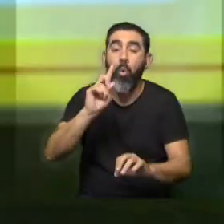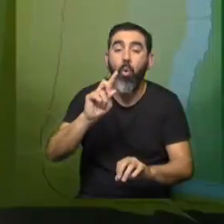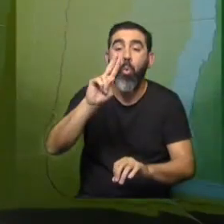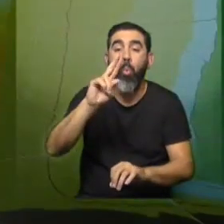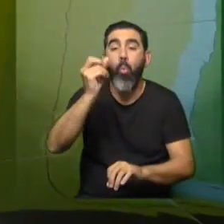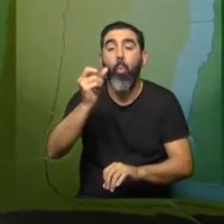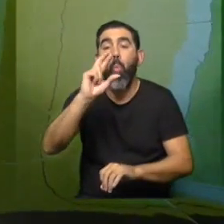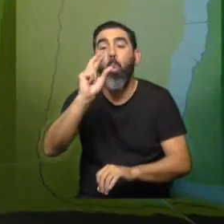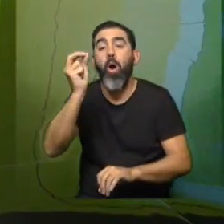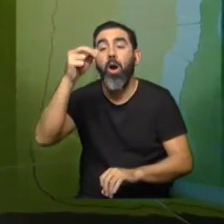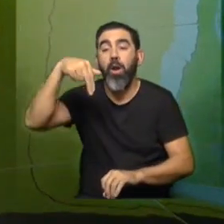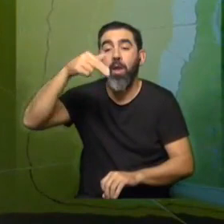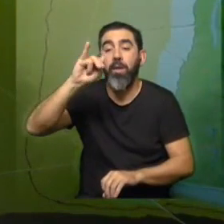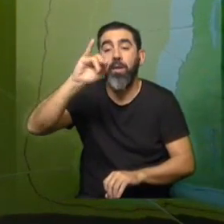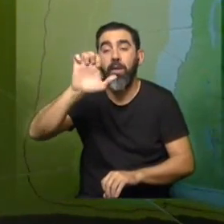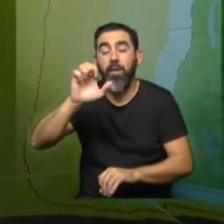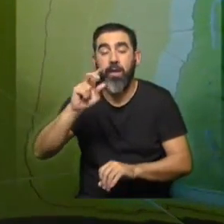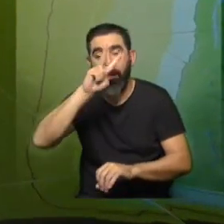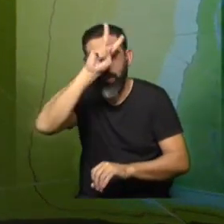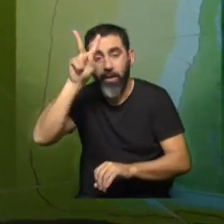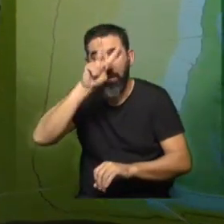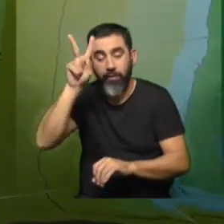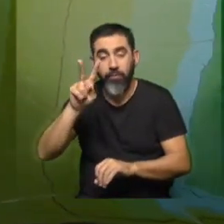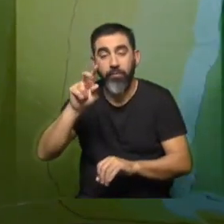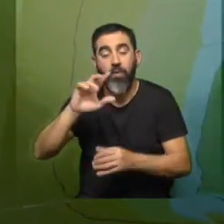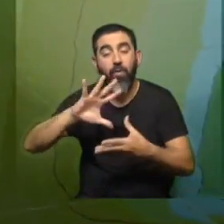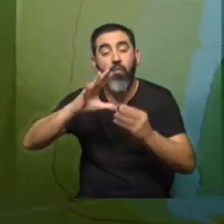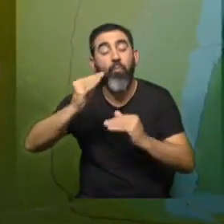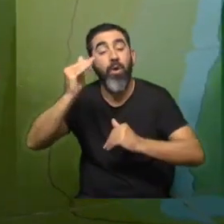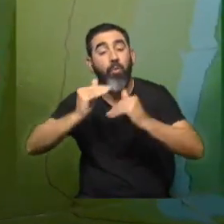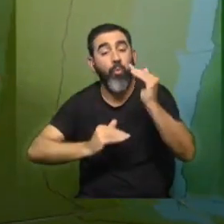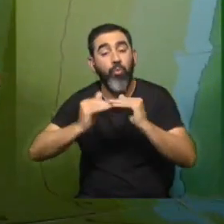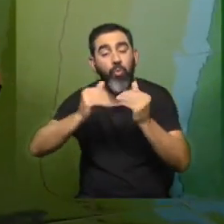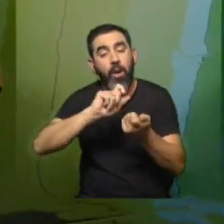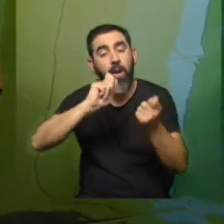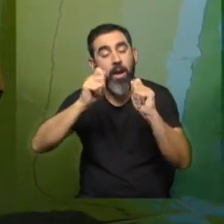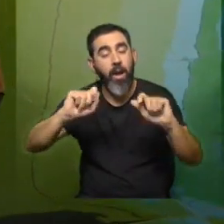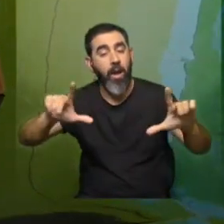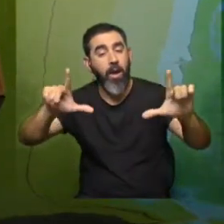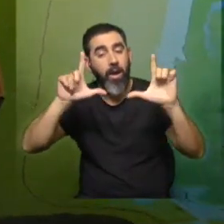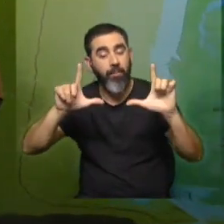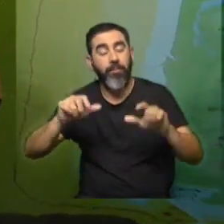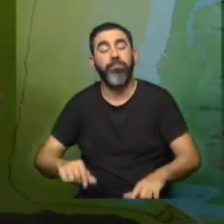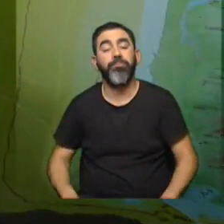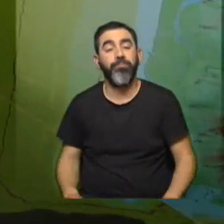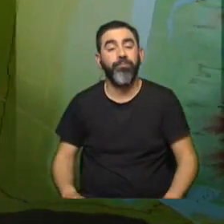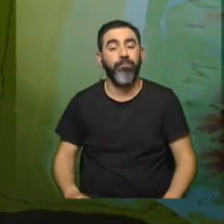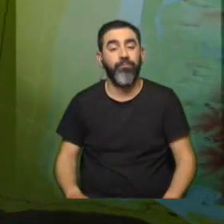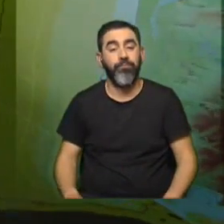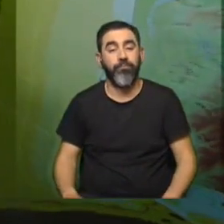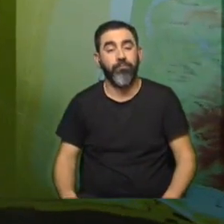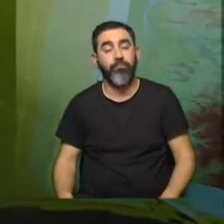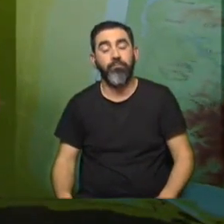tipo de estructuras. Y ahora que hablas del tipo de estructuras, vamos a pasar a otras imágenes porque no hay un único tipo de cairne, sino